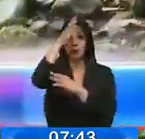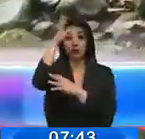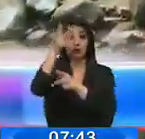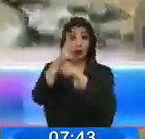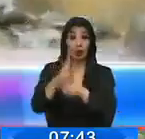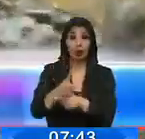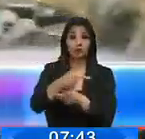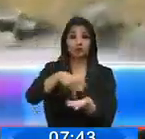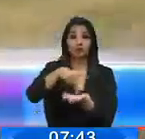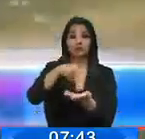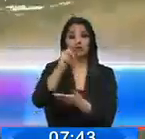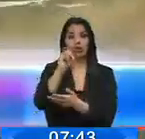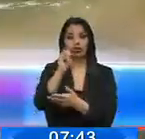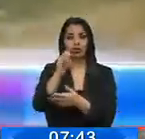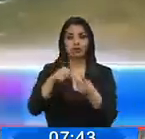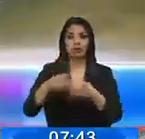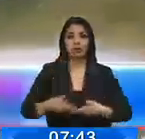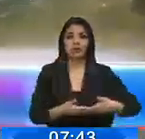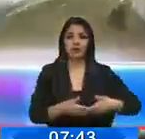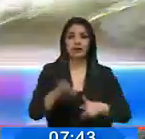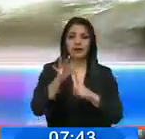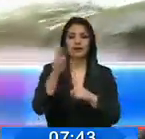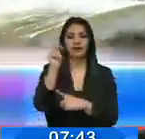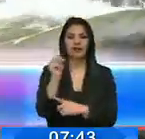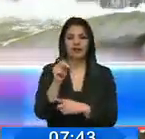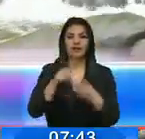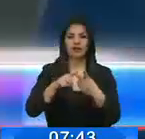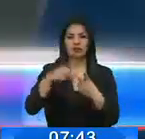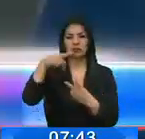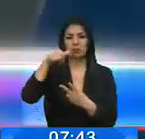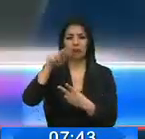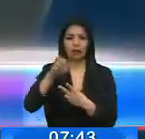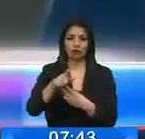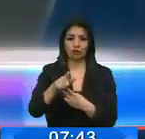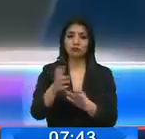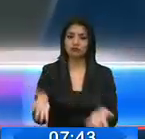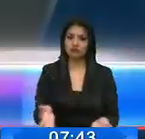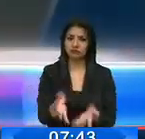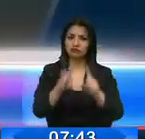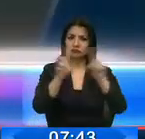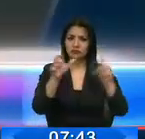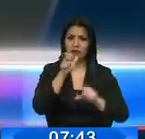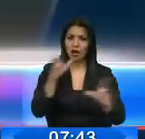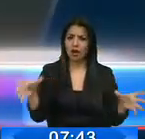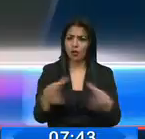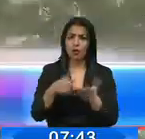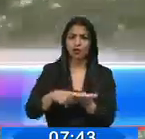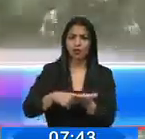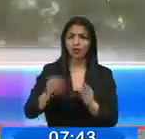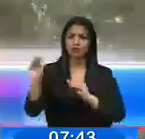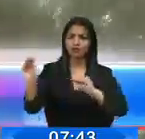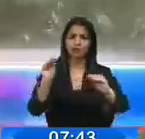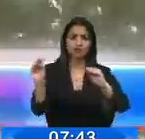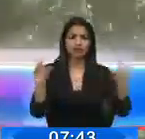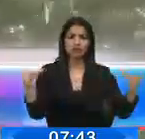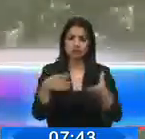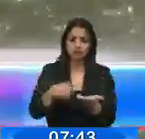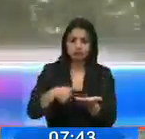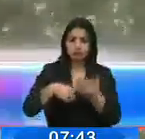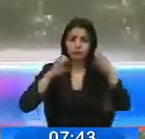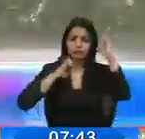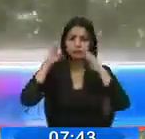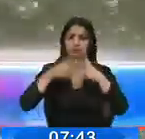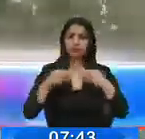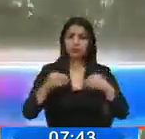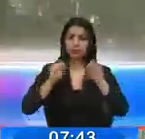a las parroquias de Nono, Calacalí, Nanegal, Nanegalito, Gualea y Pacto, instó a EMAPS para que genere una reunión de socialización y se analicen estrategias de